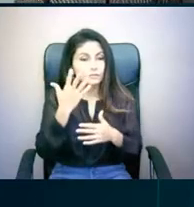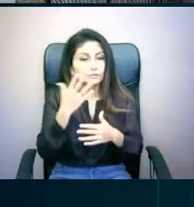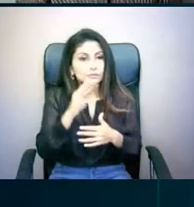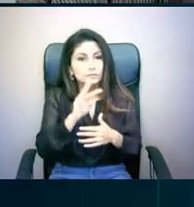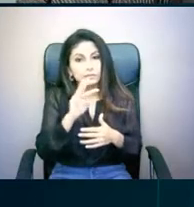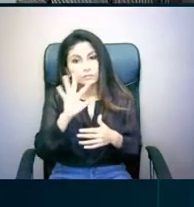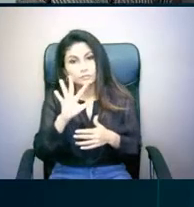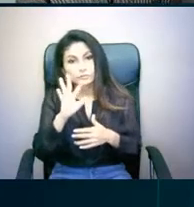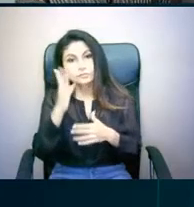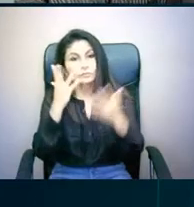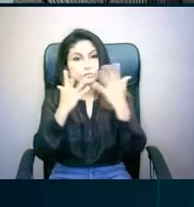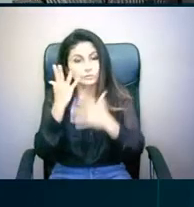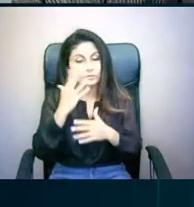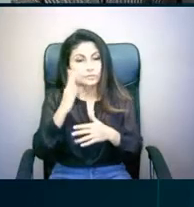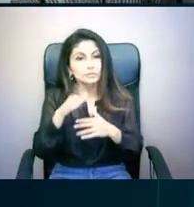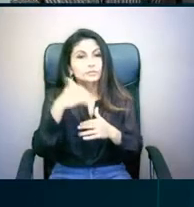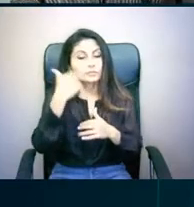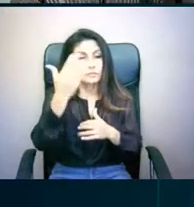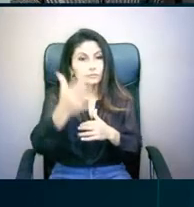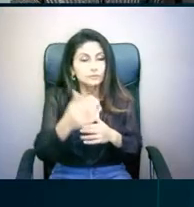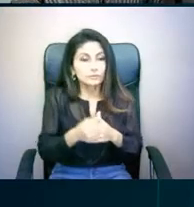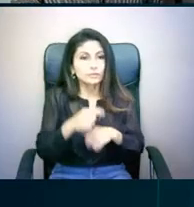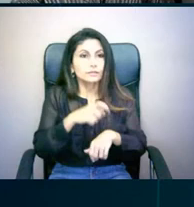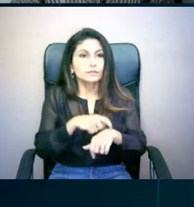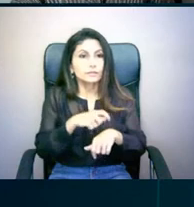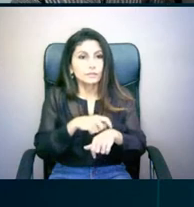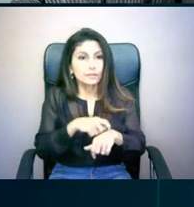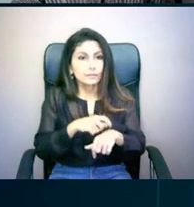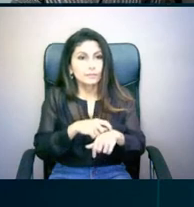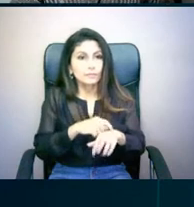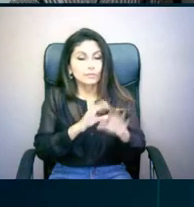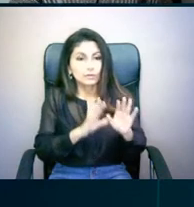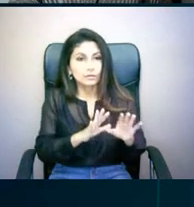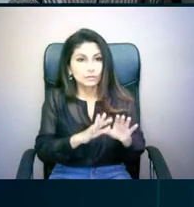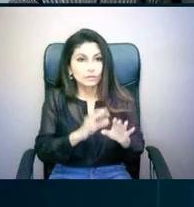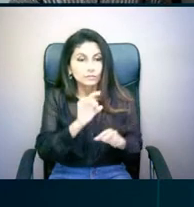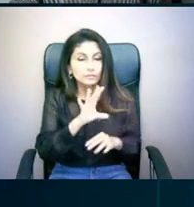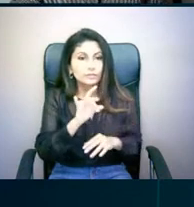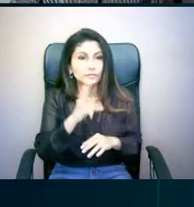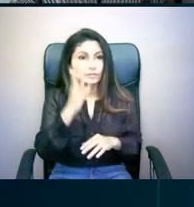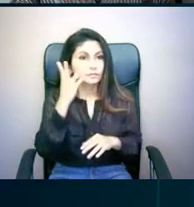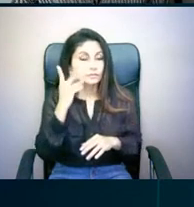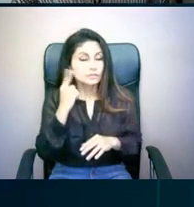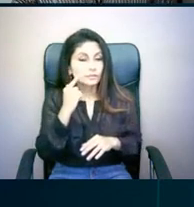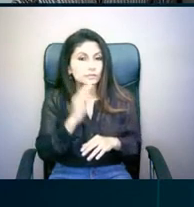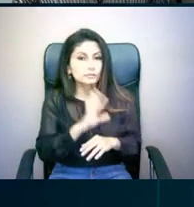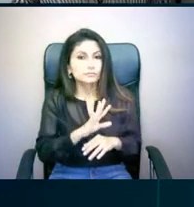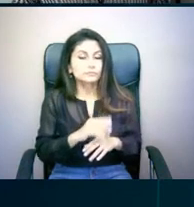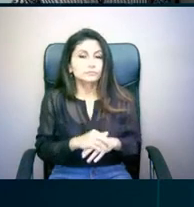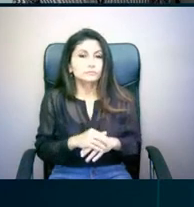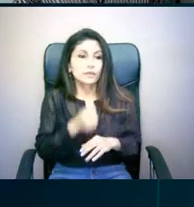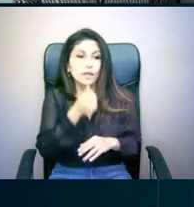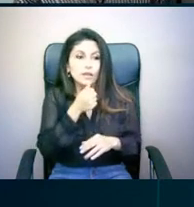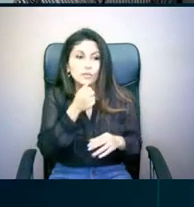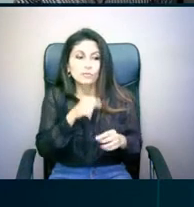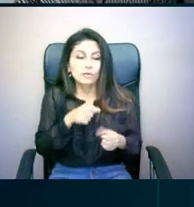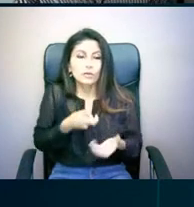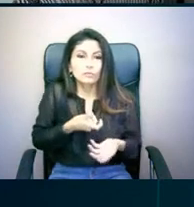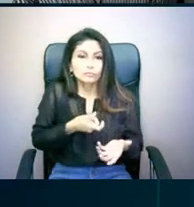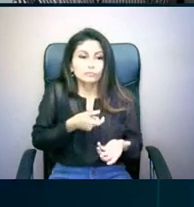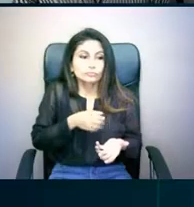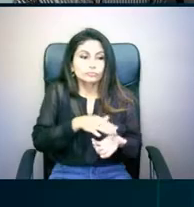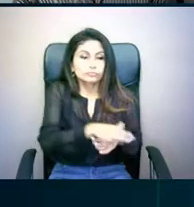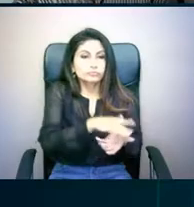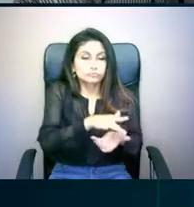35 días siguientes, el tiempo de retención hidráulico fue de 15 días. ¿Listo? Bueno, con